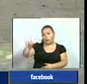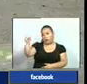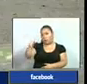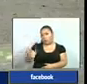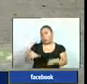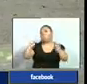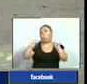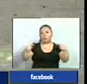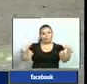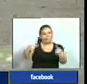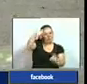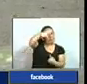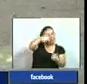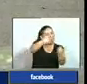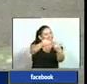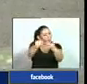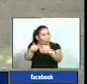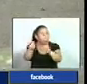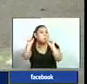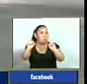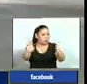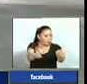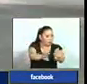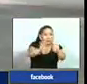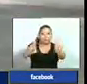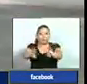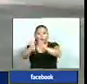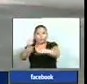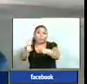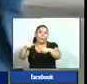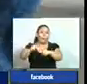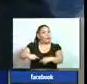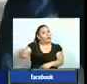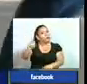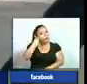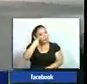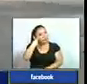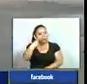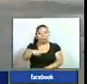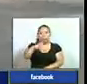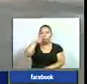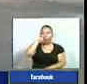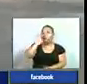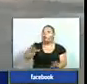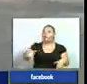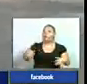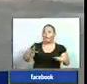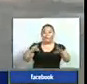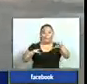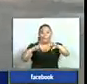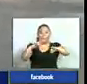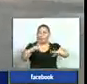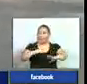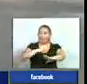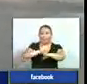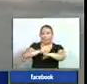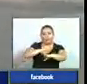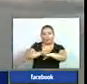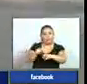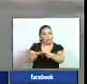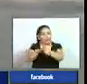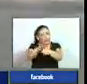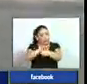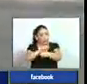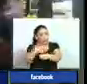comerciales también abrieron sus puertas al público, sin embargo, con medidas más estrictas para evitar contagios de COVID-19. Las